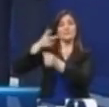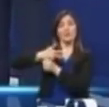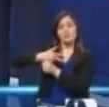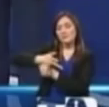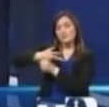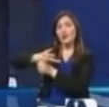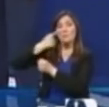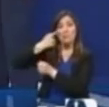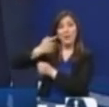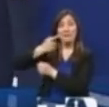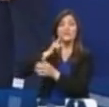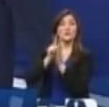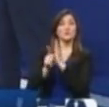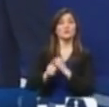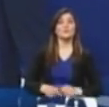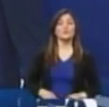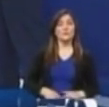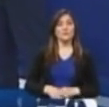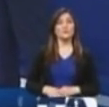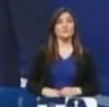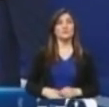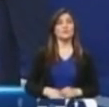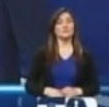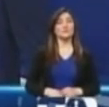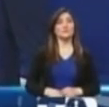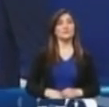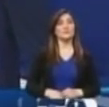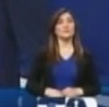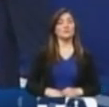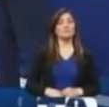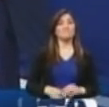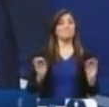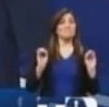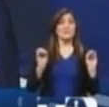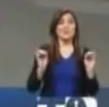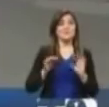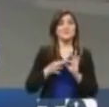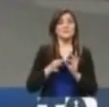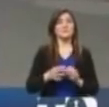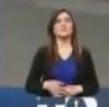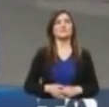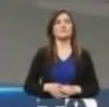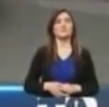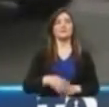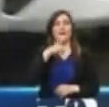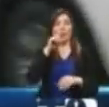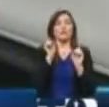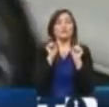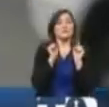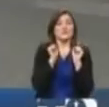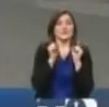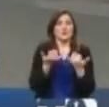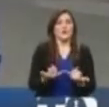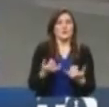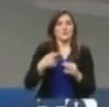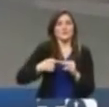para verificar esas denuncias. Joana, buenos días. Parece que nada, ¿no? ¿Qué tal? Muy buenos días. Qué frío que está haciendo a esta hora en